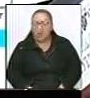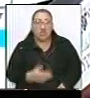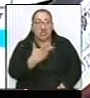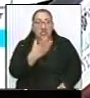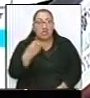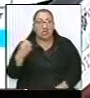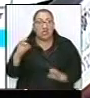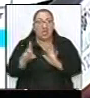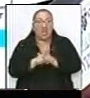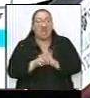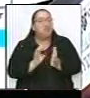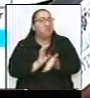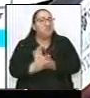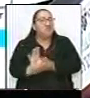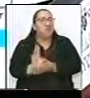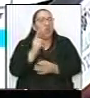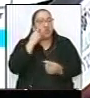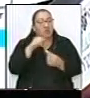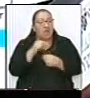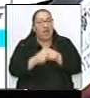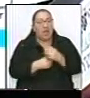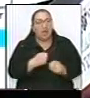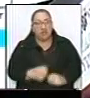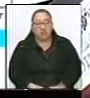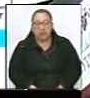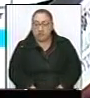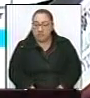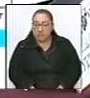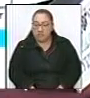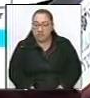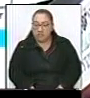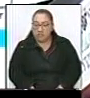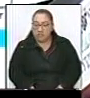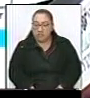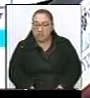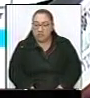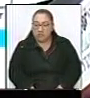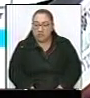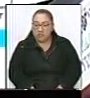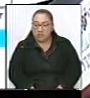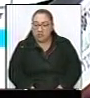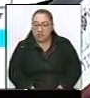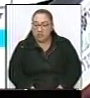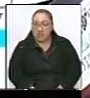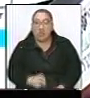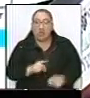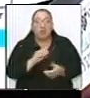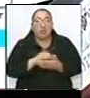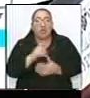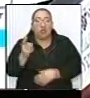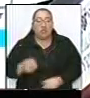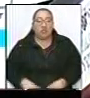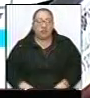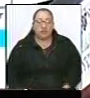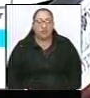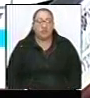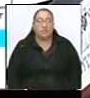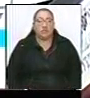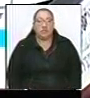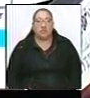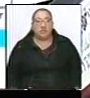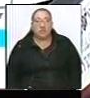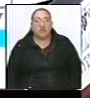vetadas, observadas al año en los gobiernos de promedio, en los gobiernos, en unos más que en otros. Y entonces la pregunta